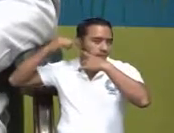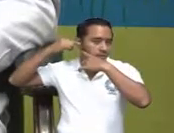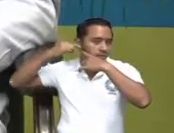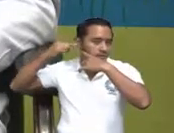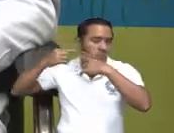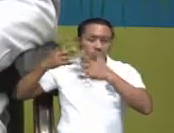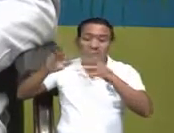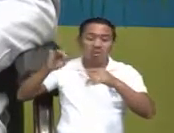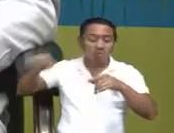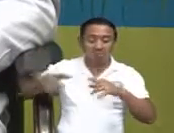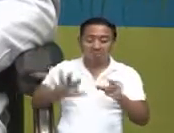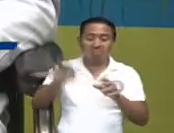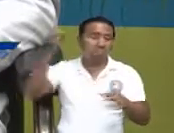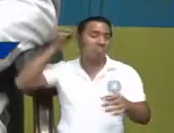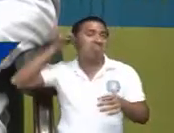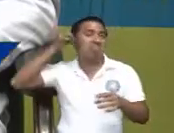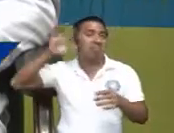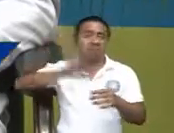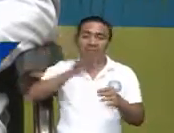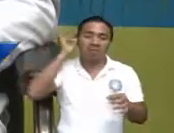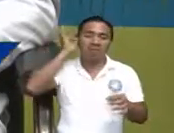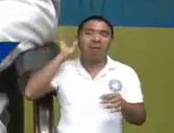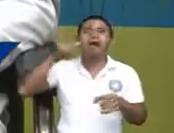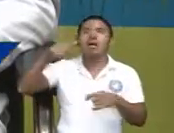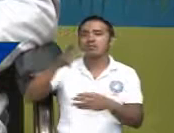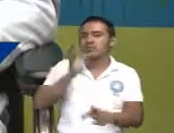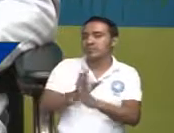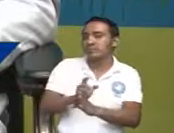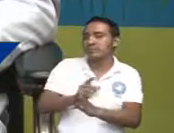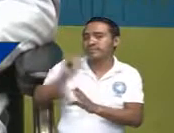les va a provocar este la comezón